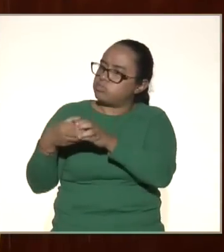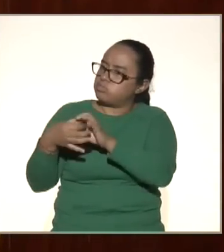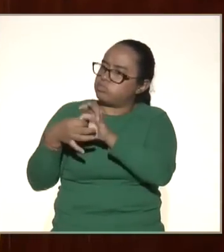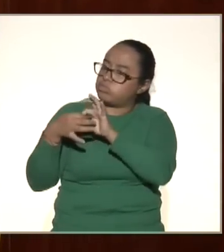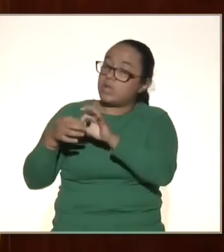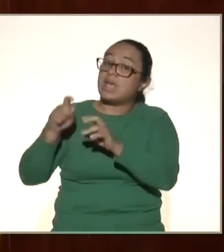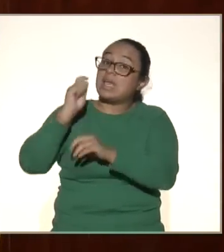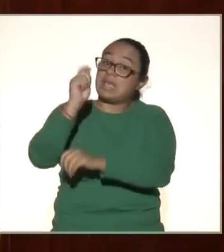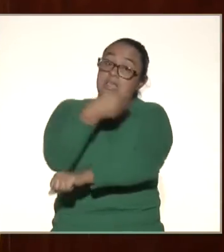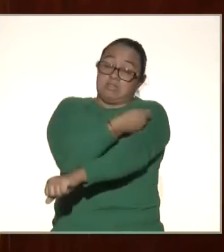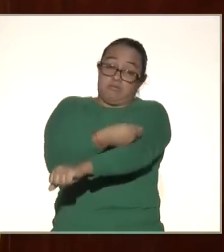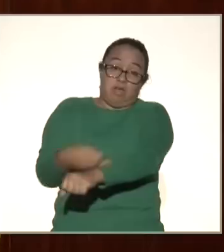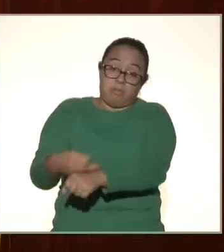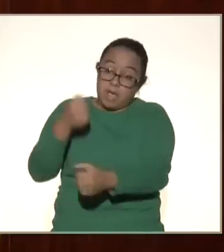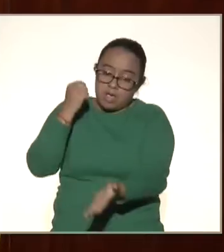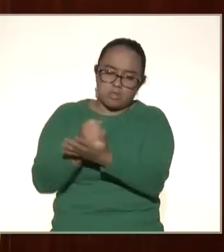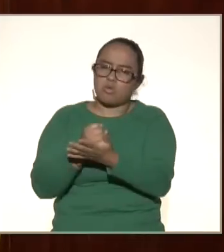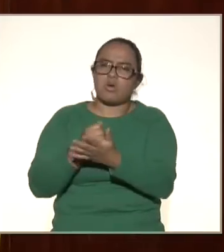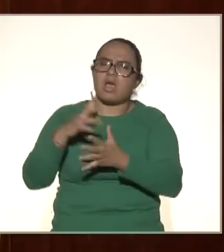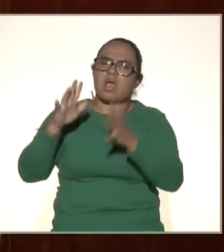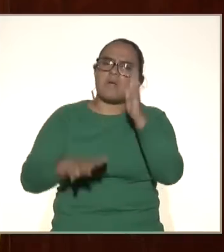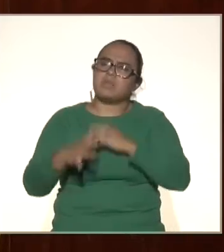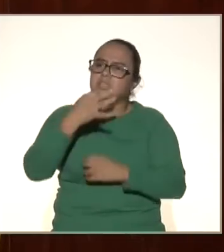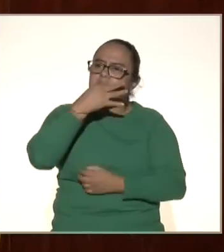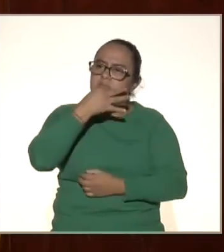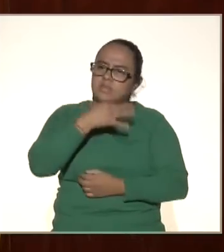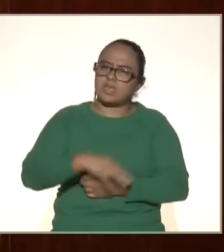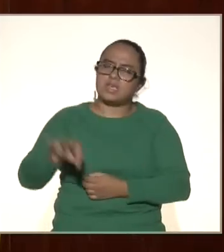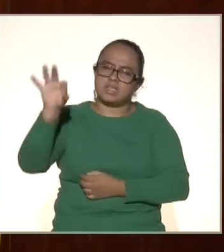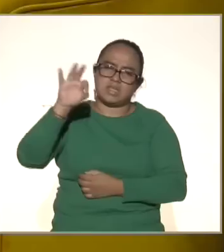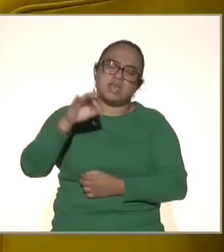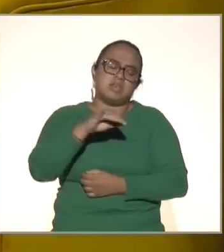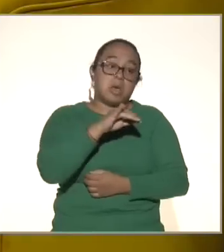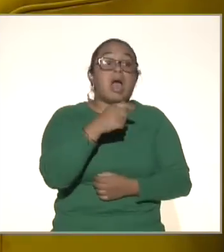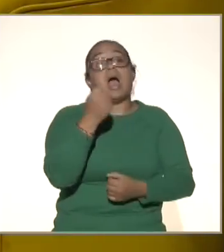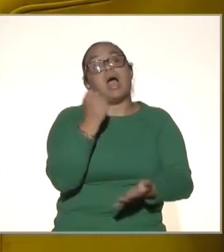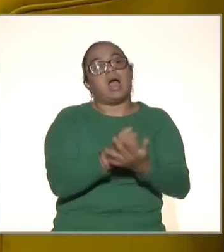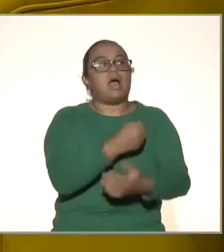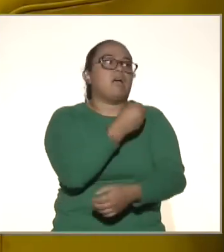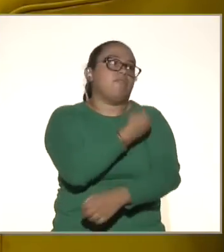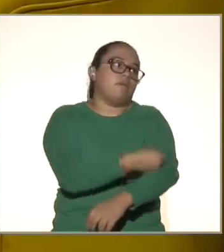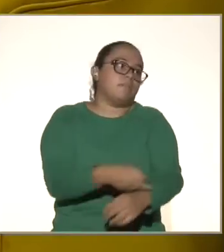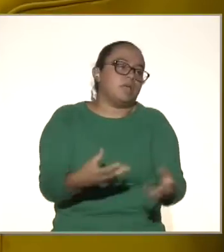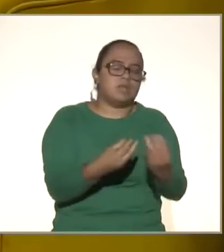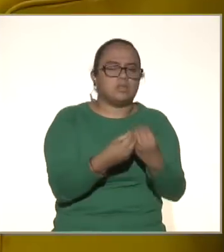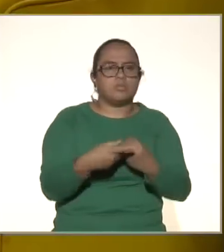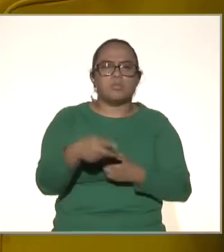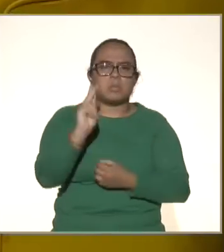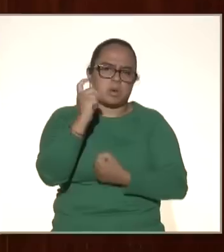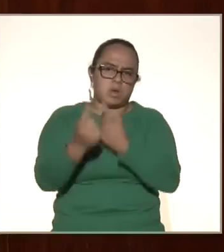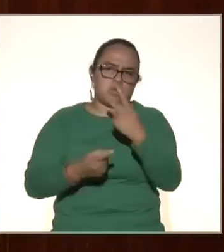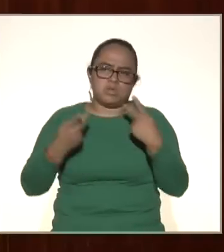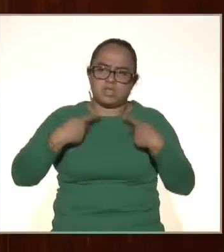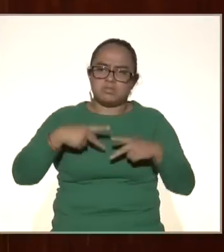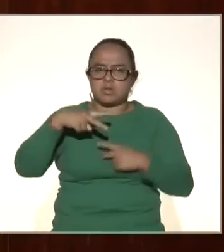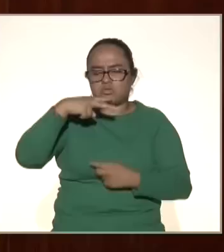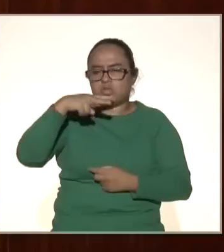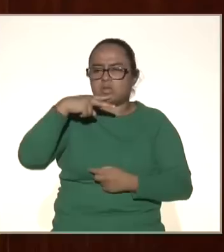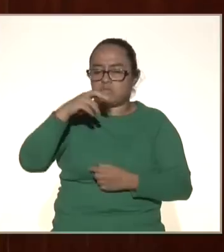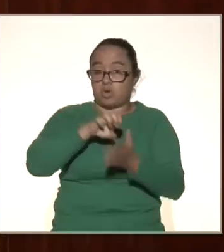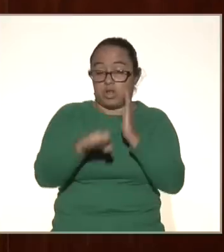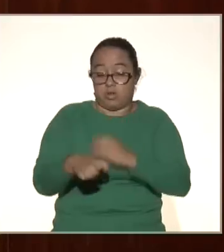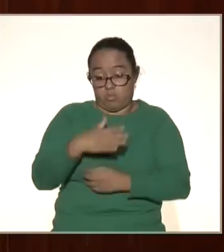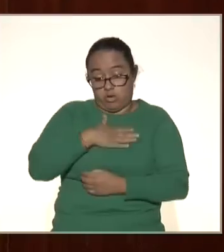es familiar, ¿no? Se tienen como estas fiestas, como es necesario pasarlo en familia, pero también habemos quien nos gusta la Navidad, por ejemplo, a